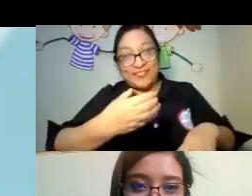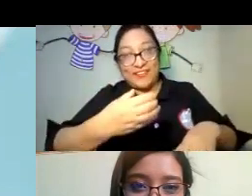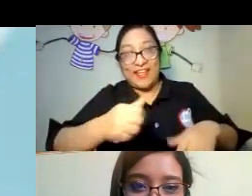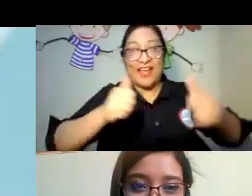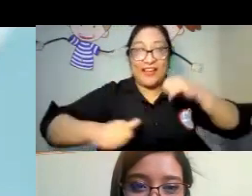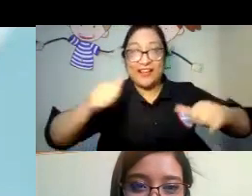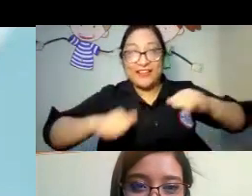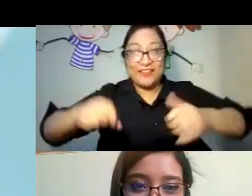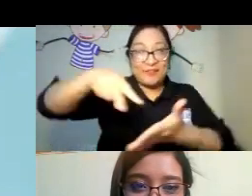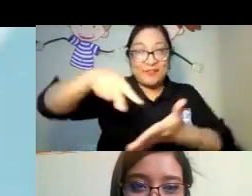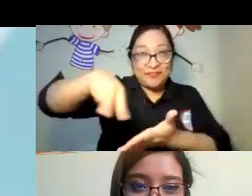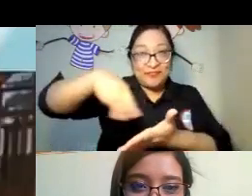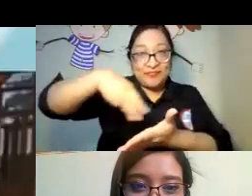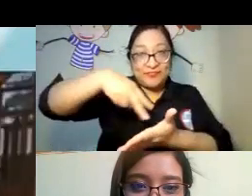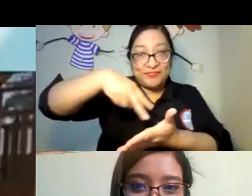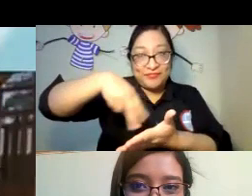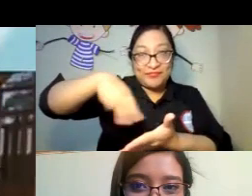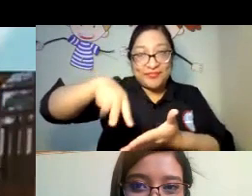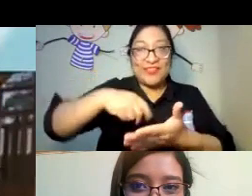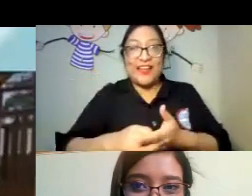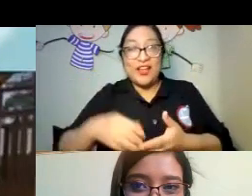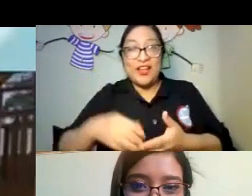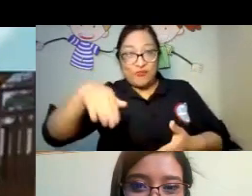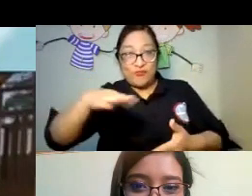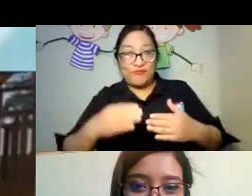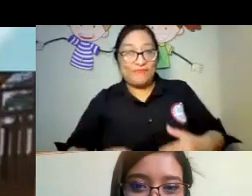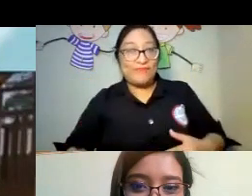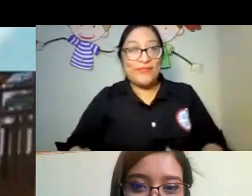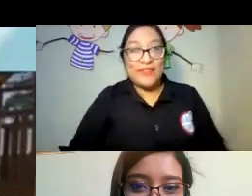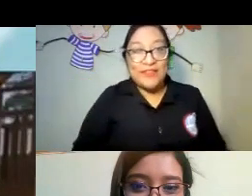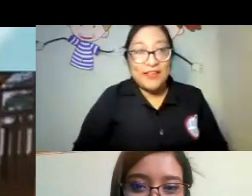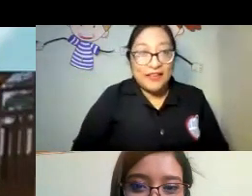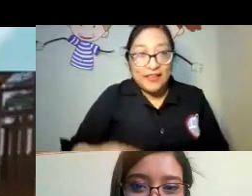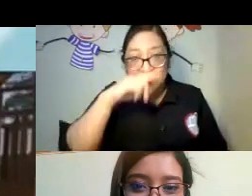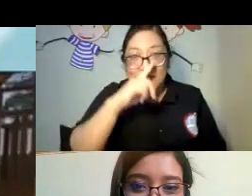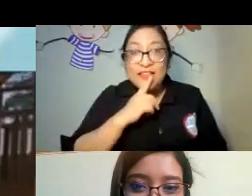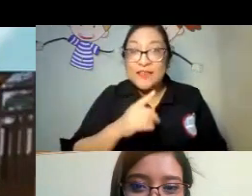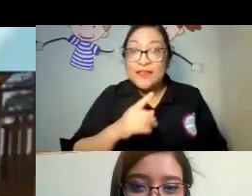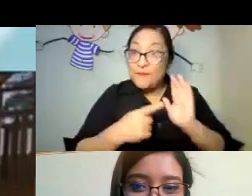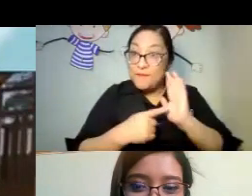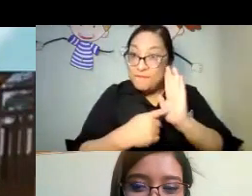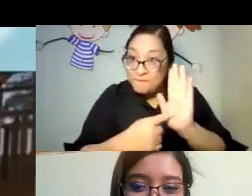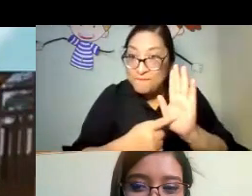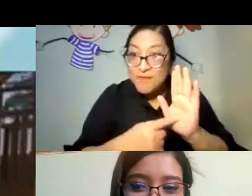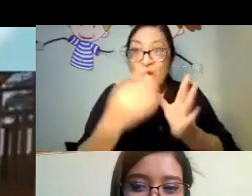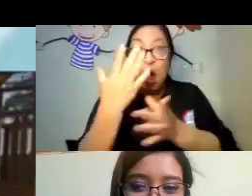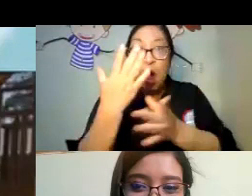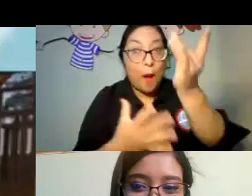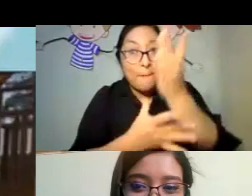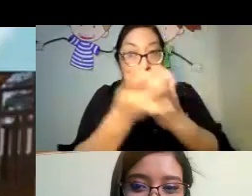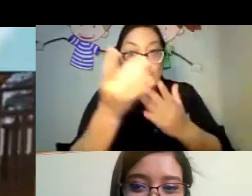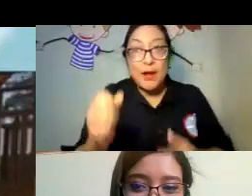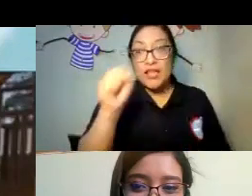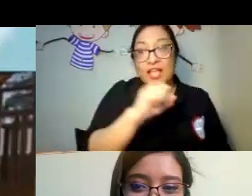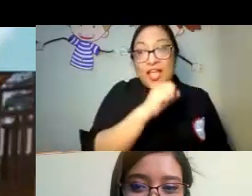y fotografías de estudiantes de inclusión escolar mostrando sus talentos como canto, baile,